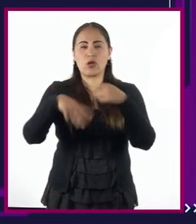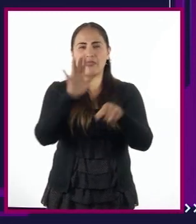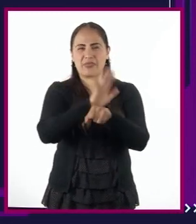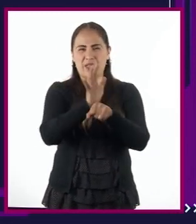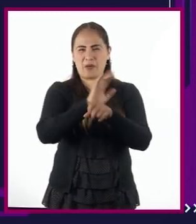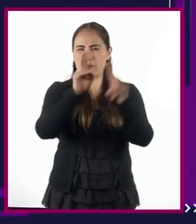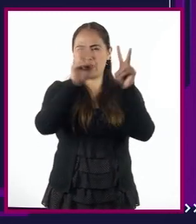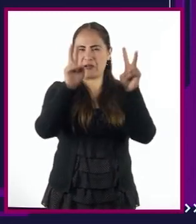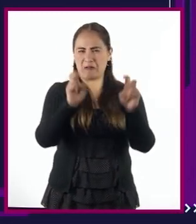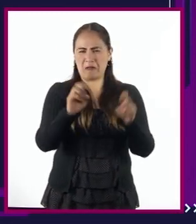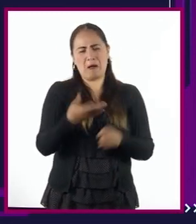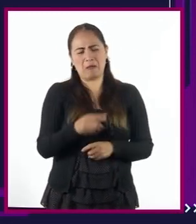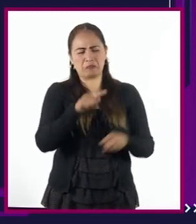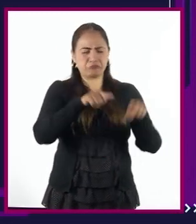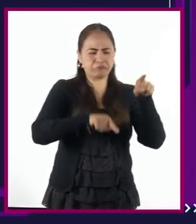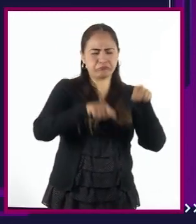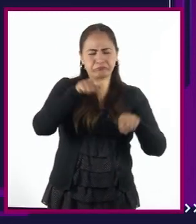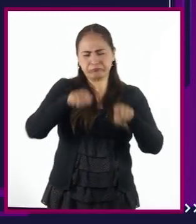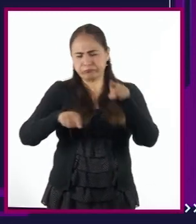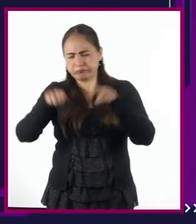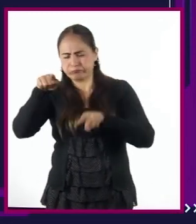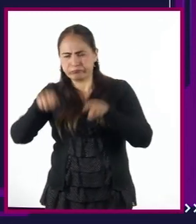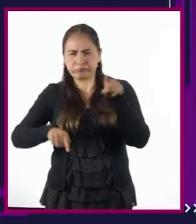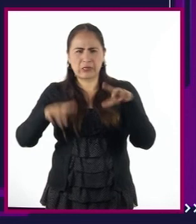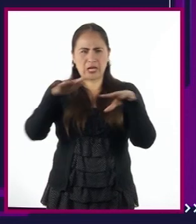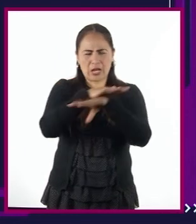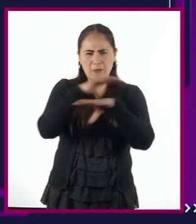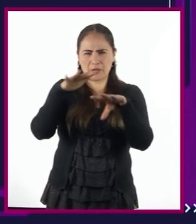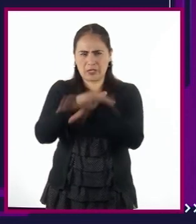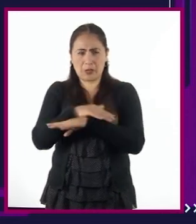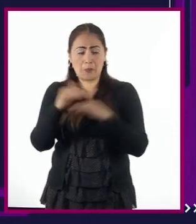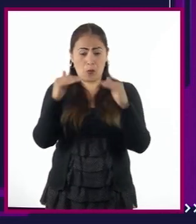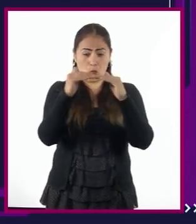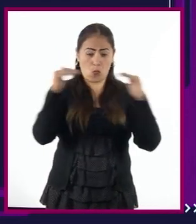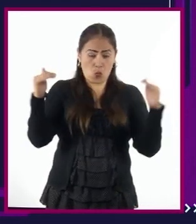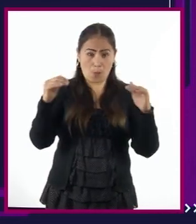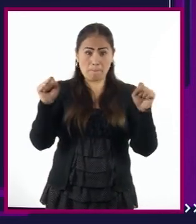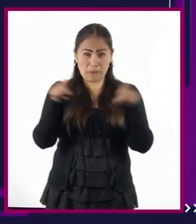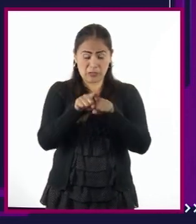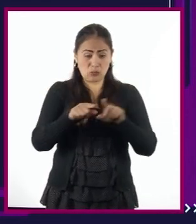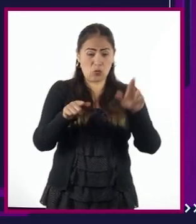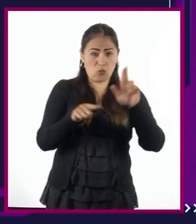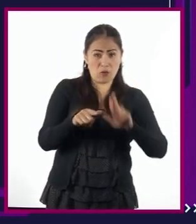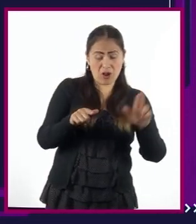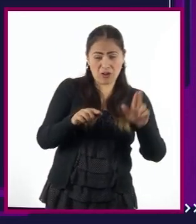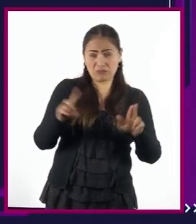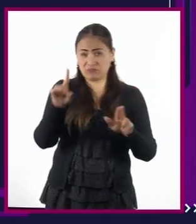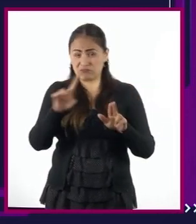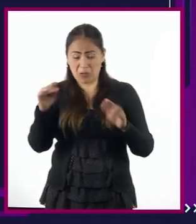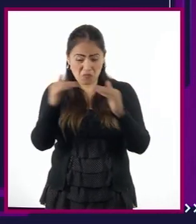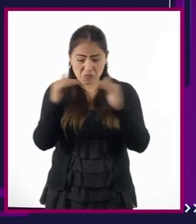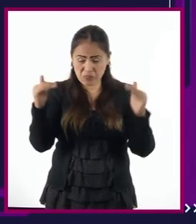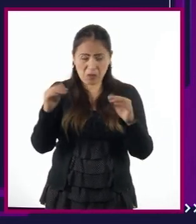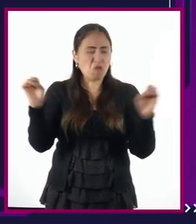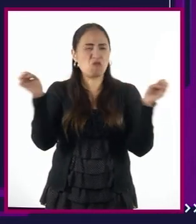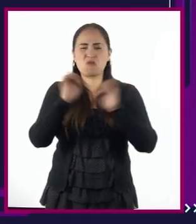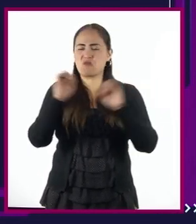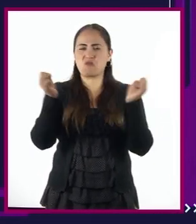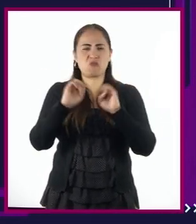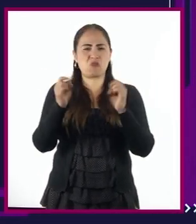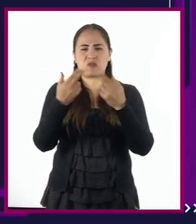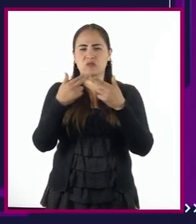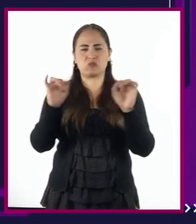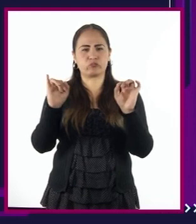película es muy variable. Ningún día asistió el mismo número de personas. Así también